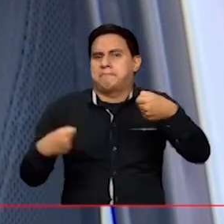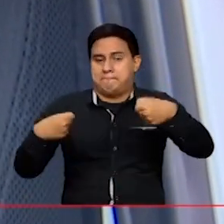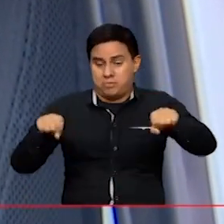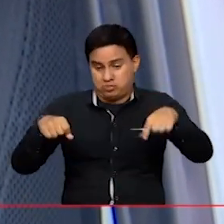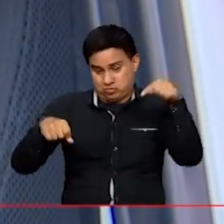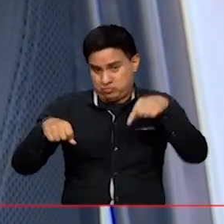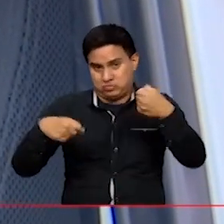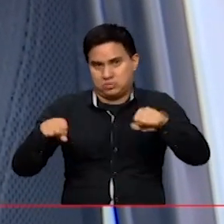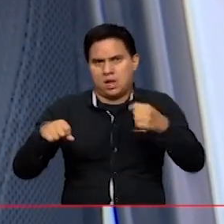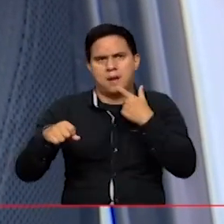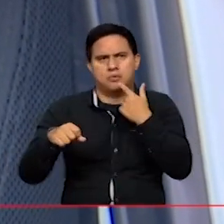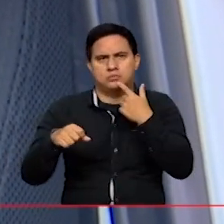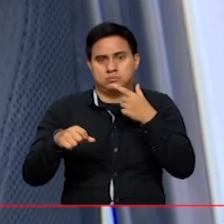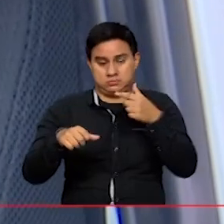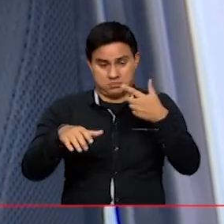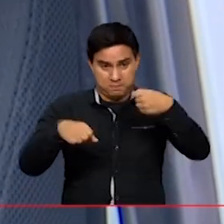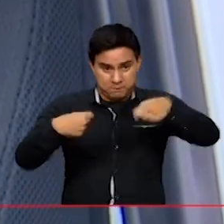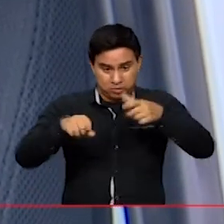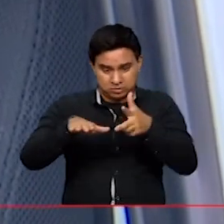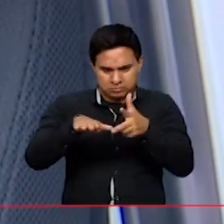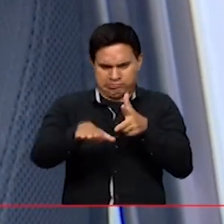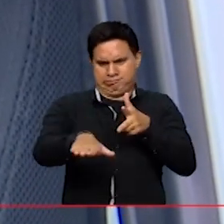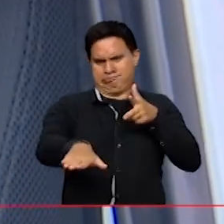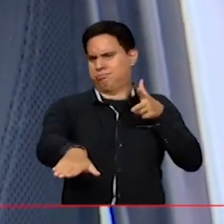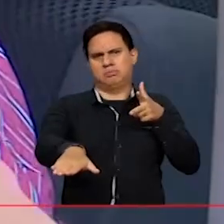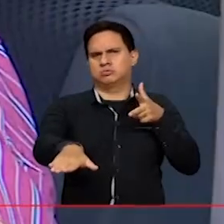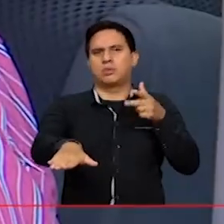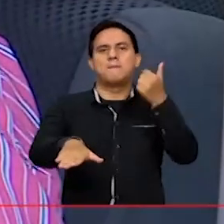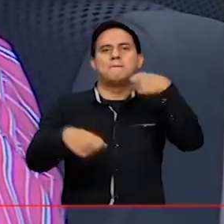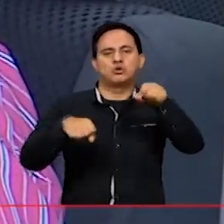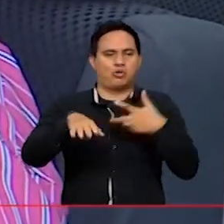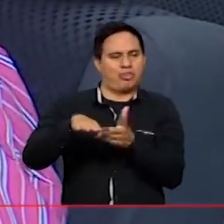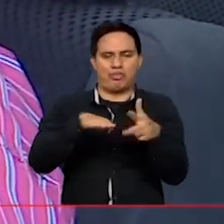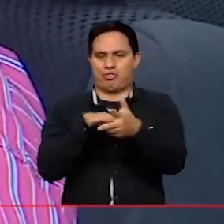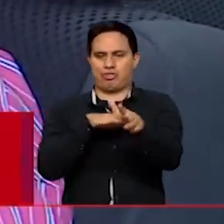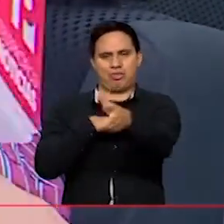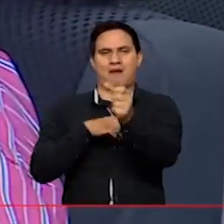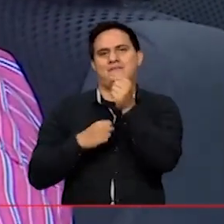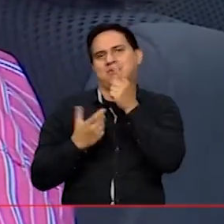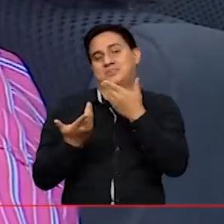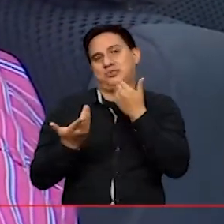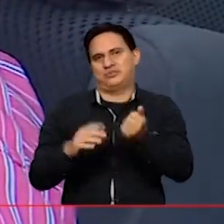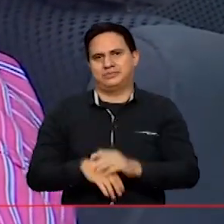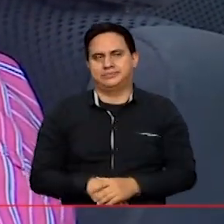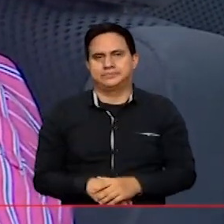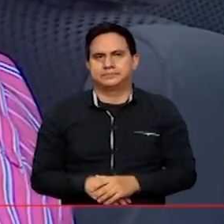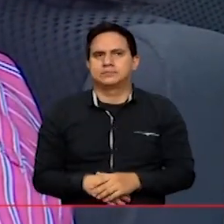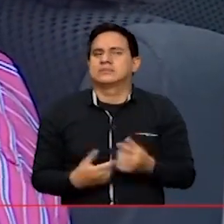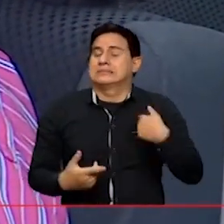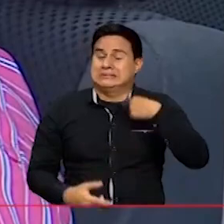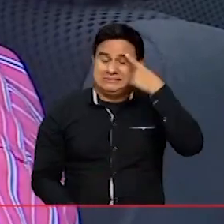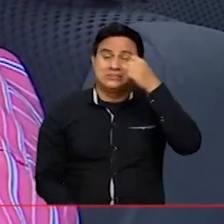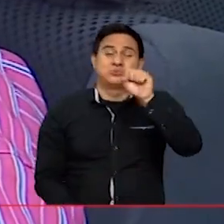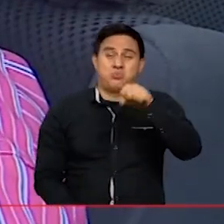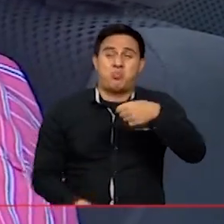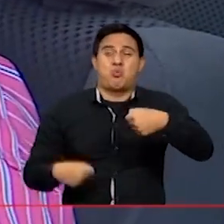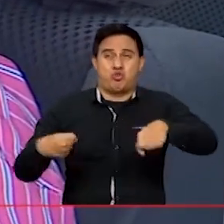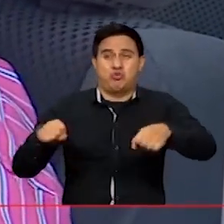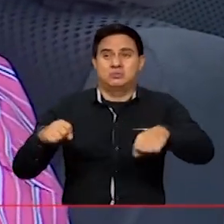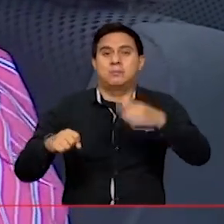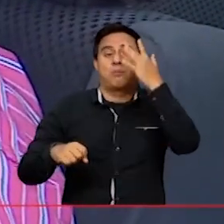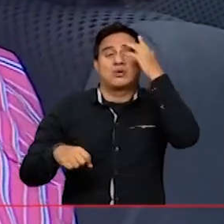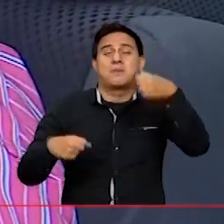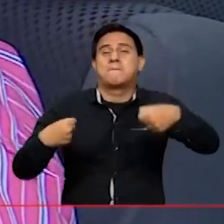creería yo que no causan trancones, ellas siempre van por los lados, entonces pienso que no. Las motocicletas. ¿Por qué? Porque andan libres